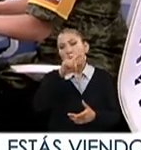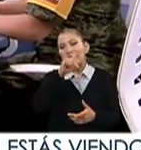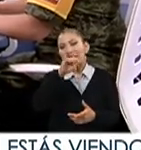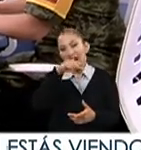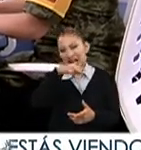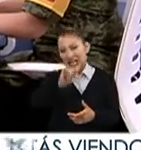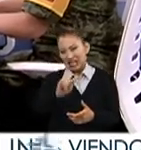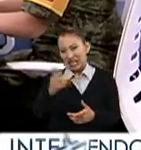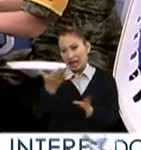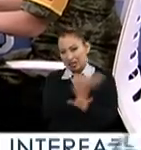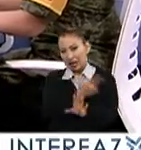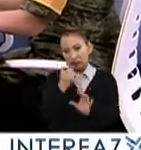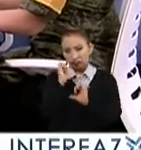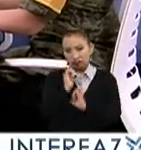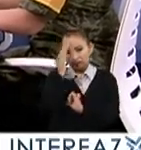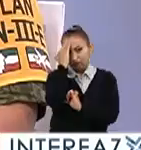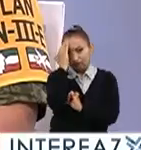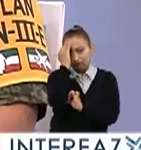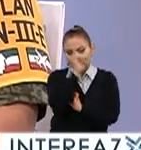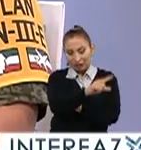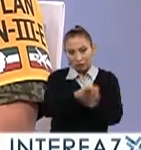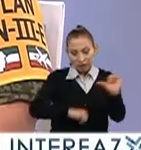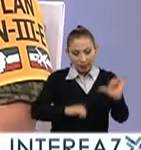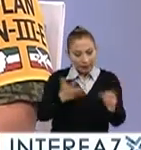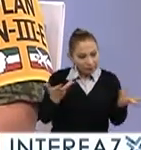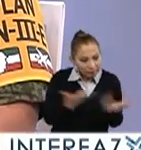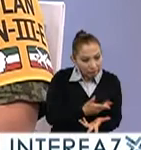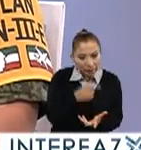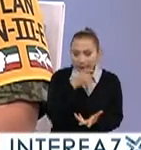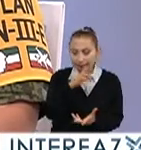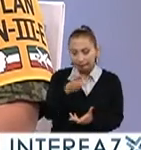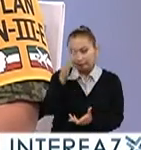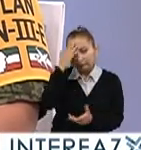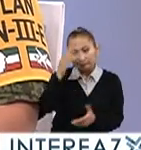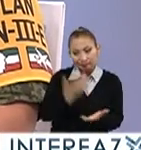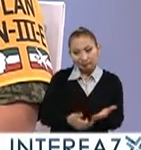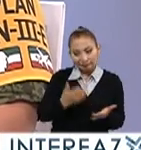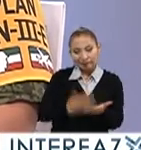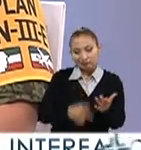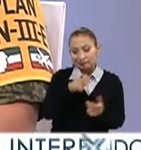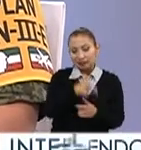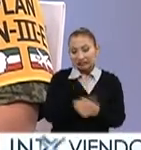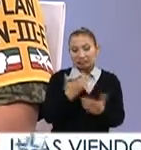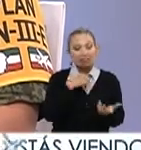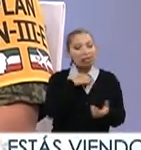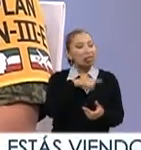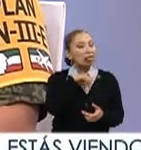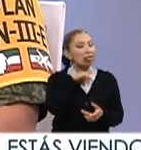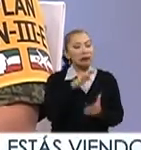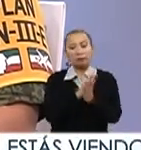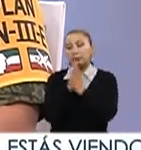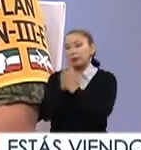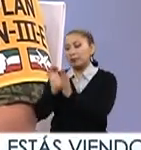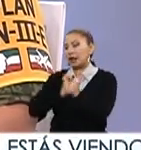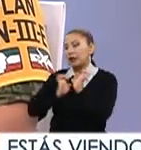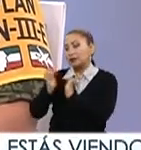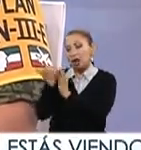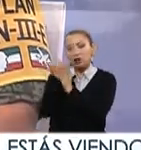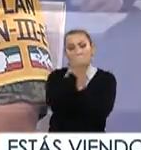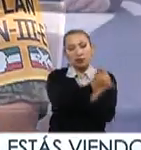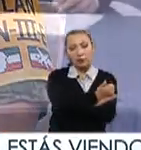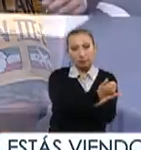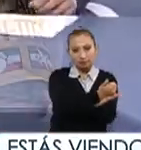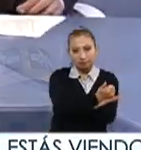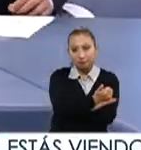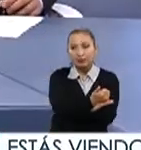que el que estaba a cargo de esta actividad, reconoce que ellos los rebasa y pide que el ejército entre.